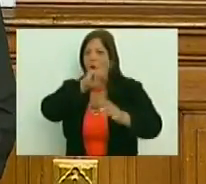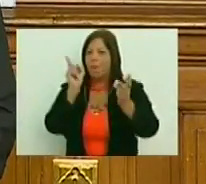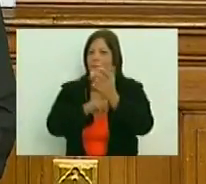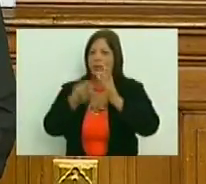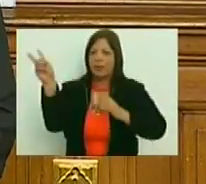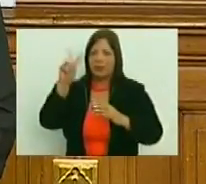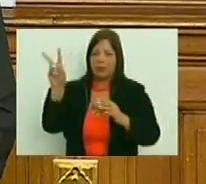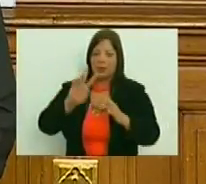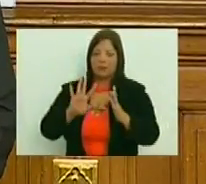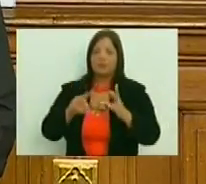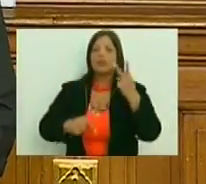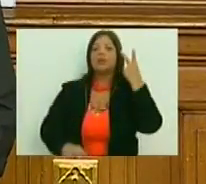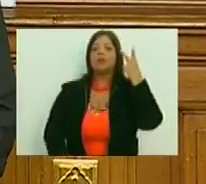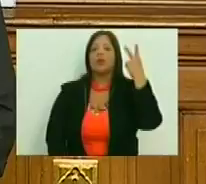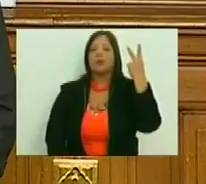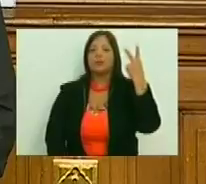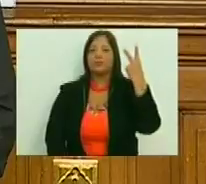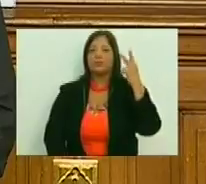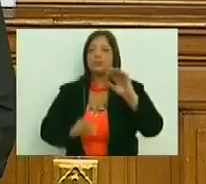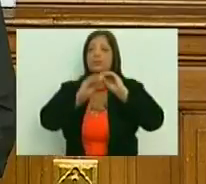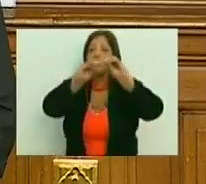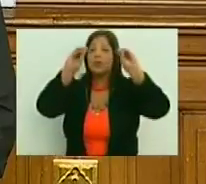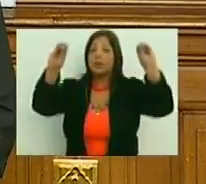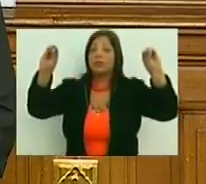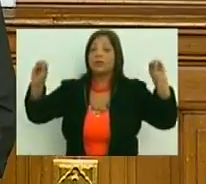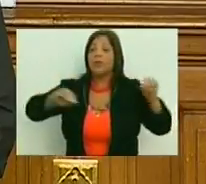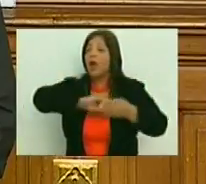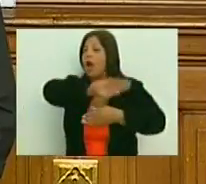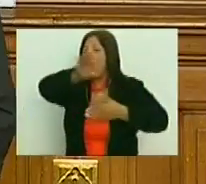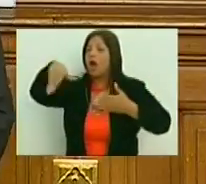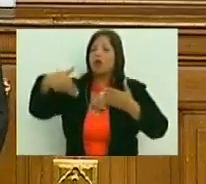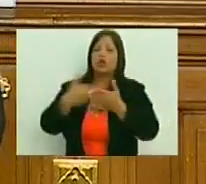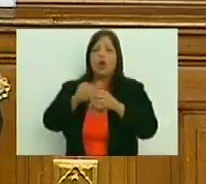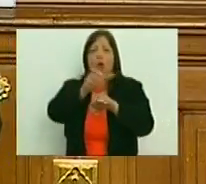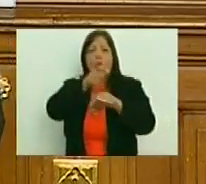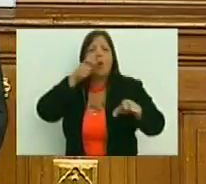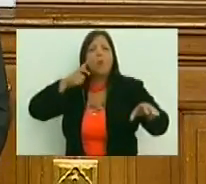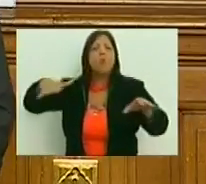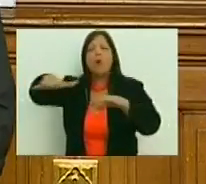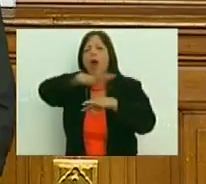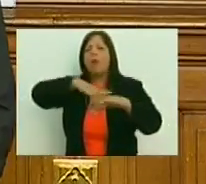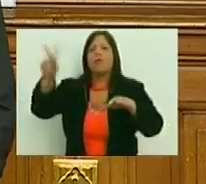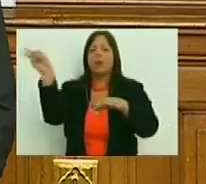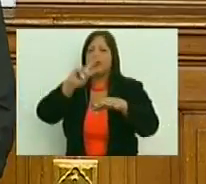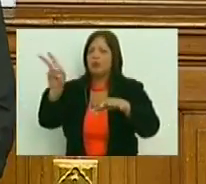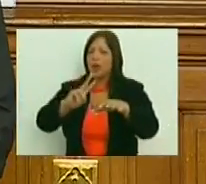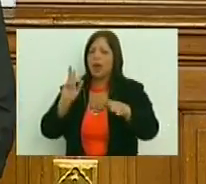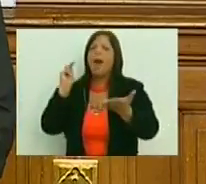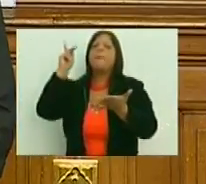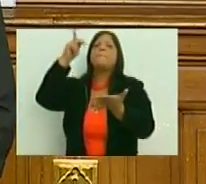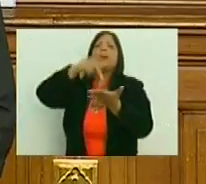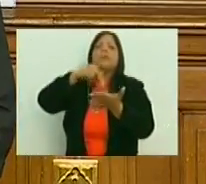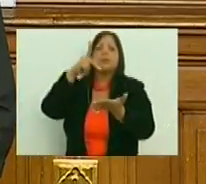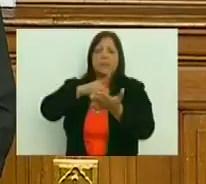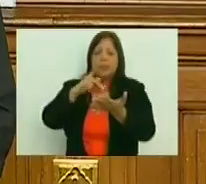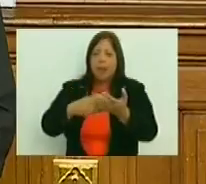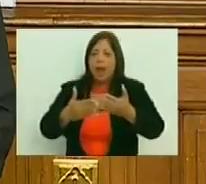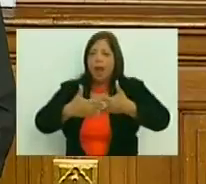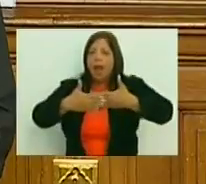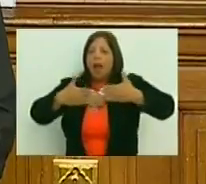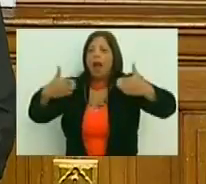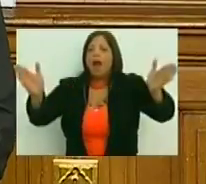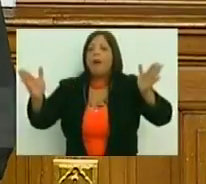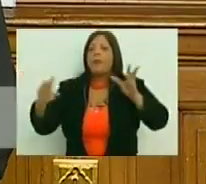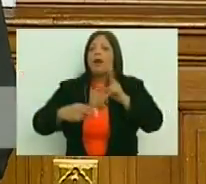nación. Segundo, convocar a todo el soberano pueblo venezolano a participar ampliamente